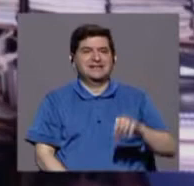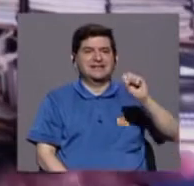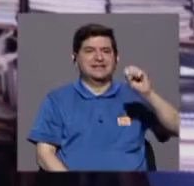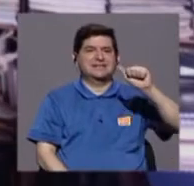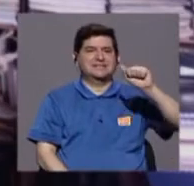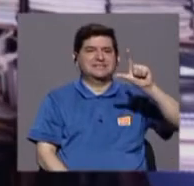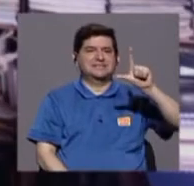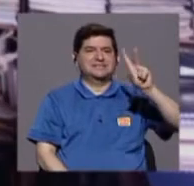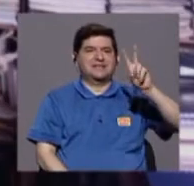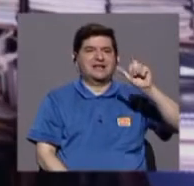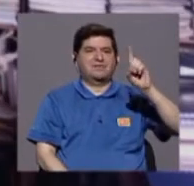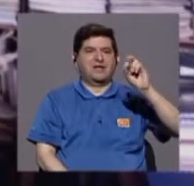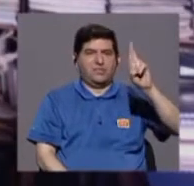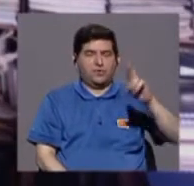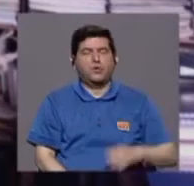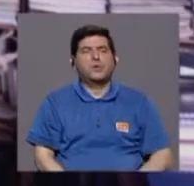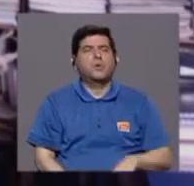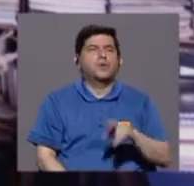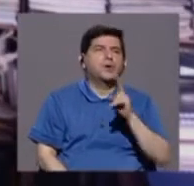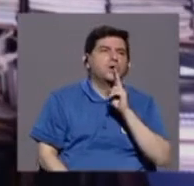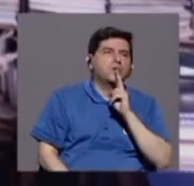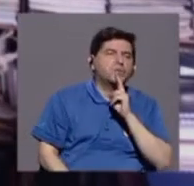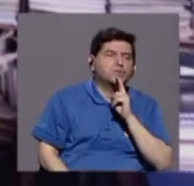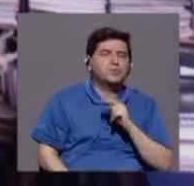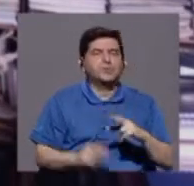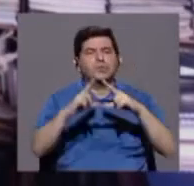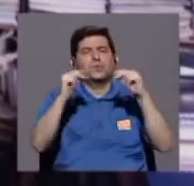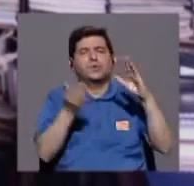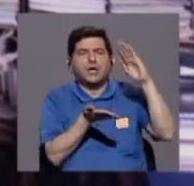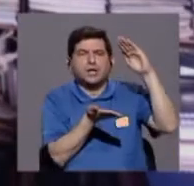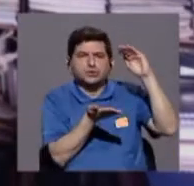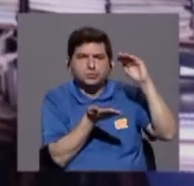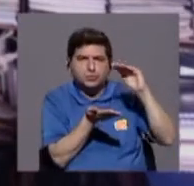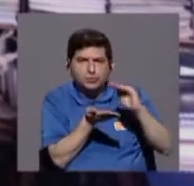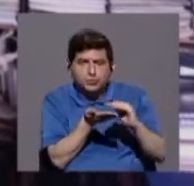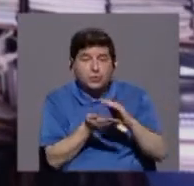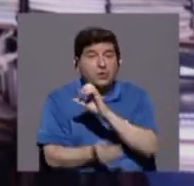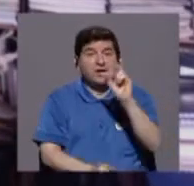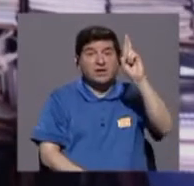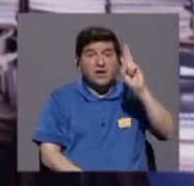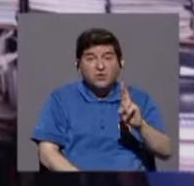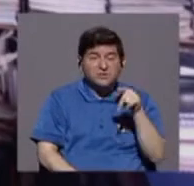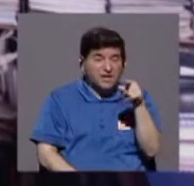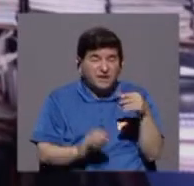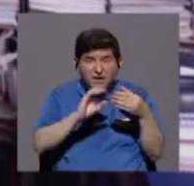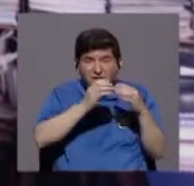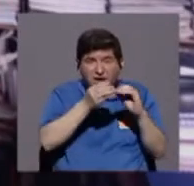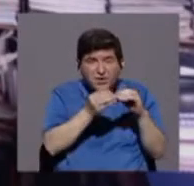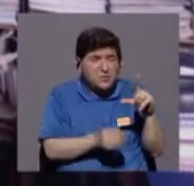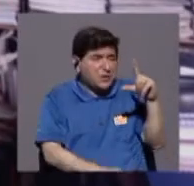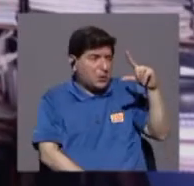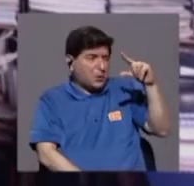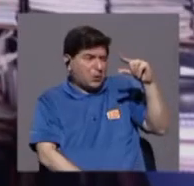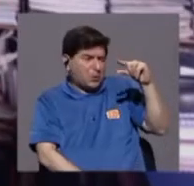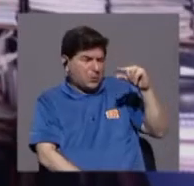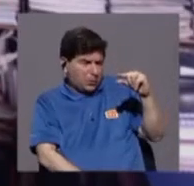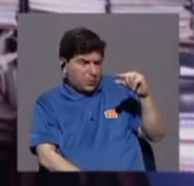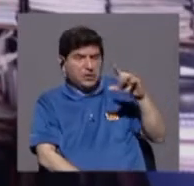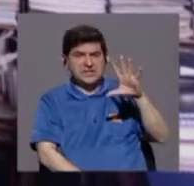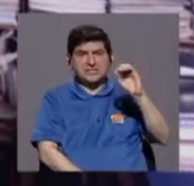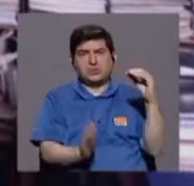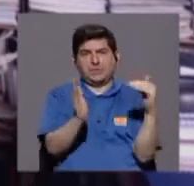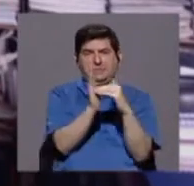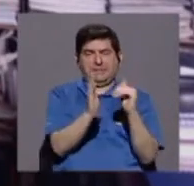Nicaragua, la población iba disminuyendo, y ya en Costa Rica llegábamos a esta cifra tan pequeña de 50.000.